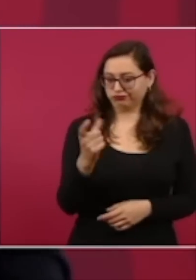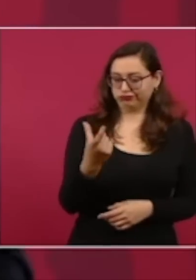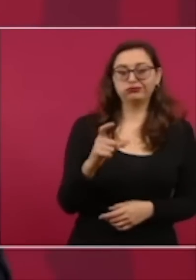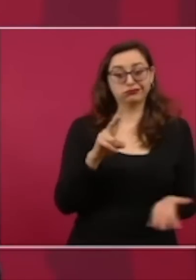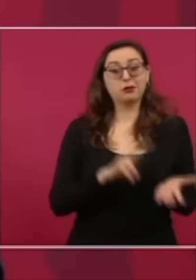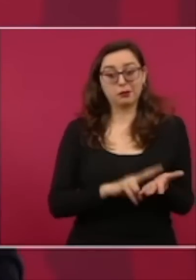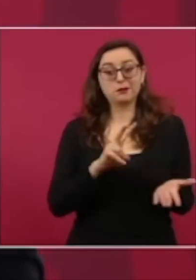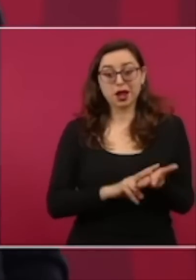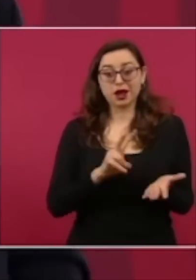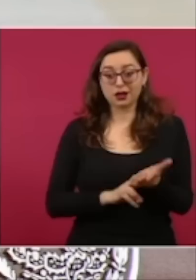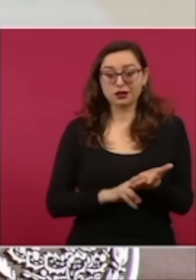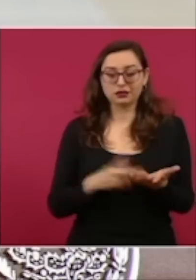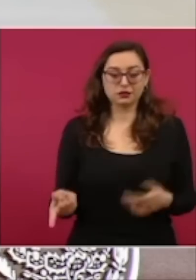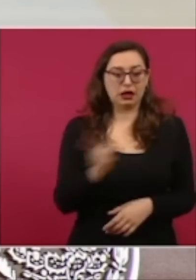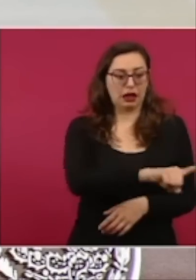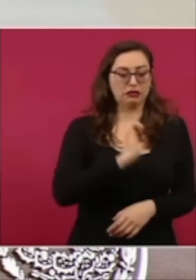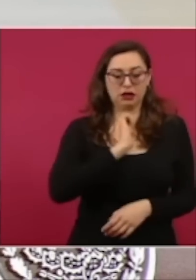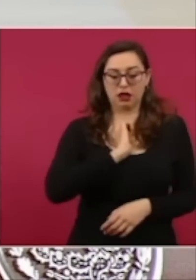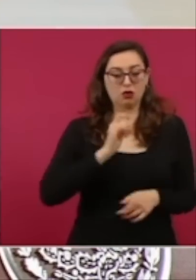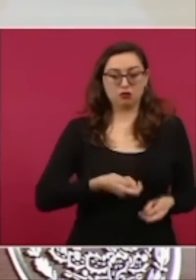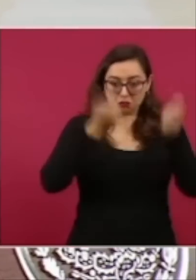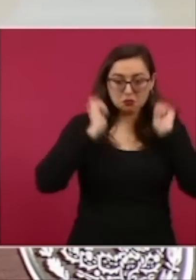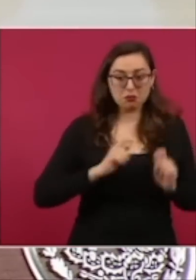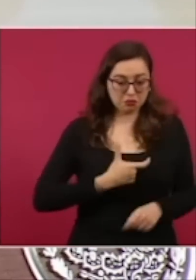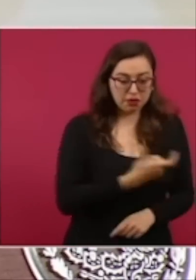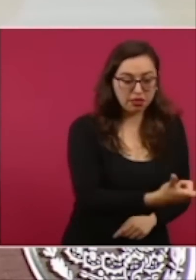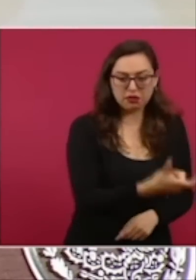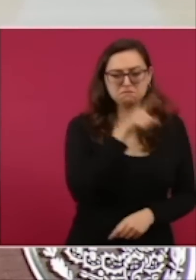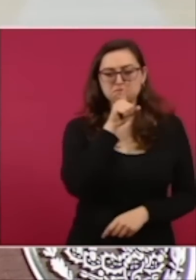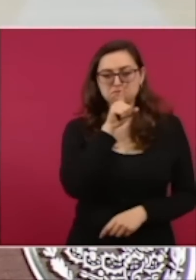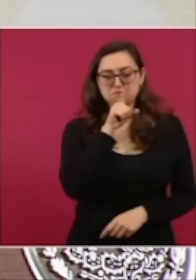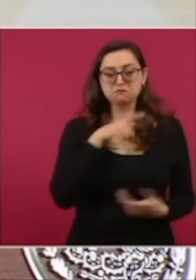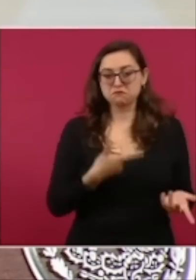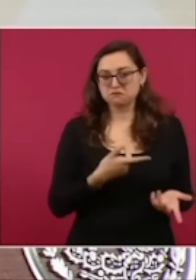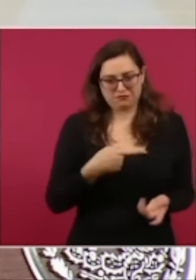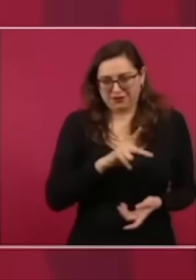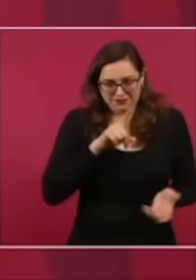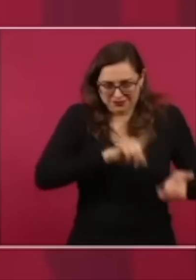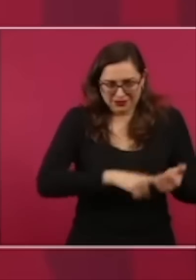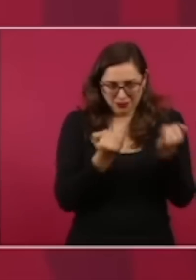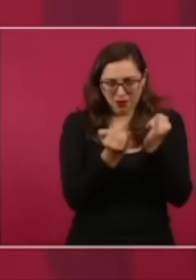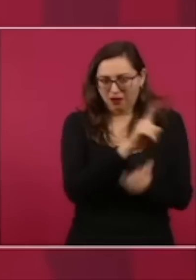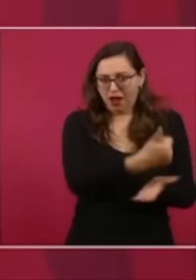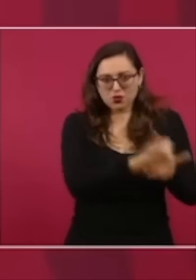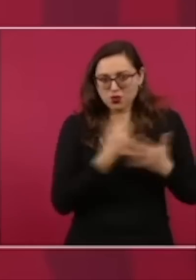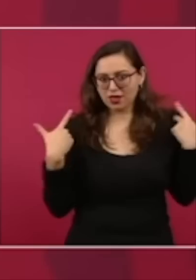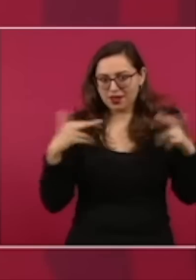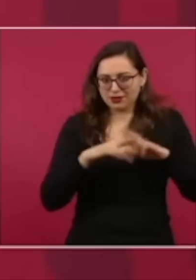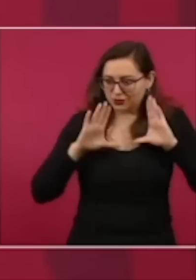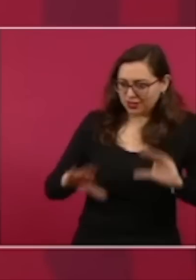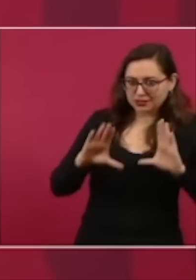aunque no se le entregue al entrenador, es parte de su maestra, de su maestro. Entonces,